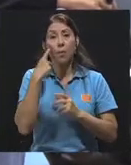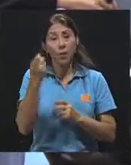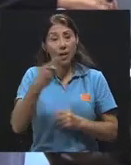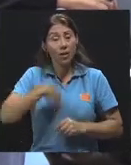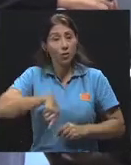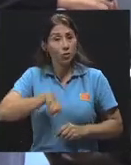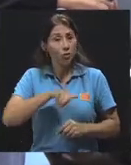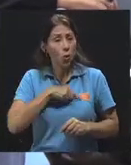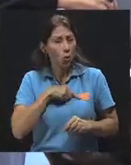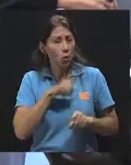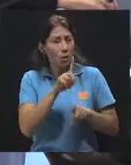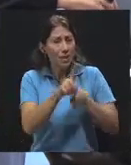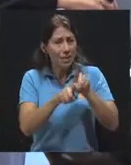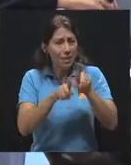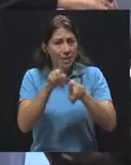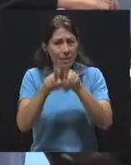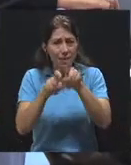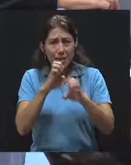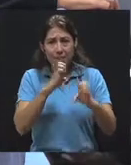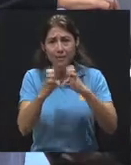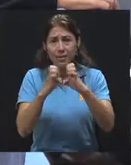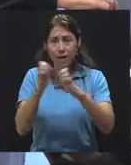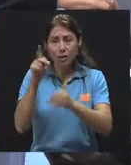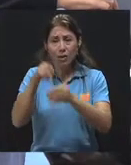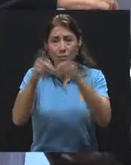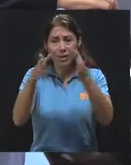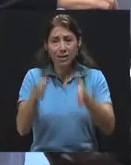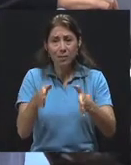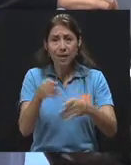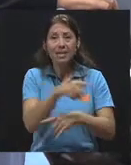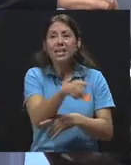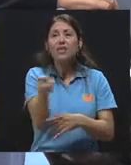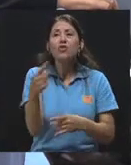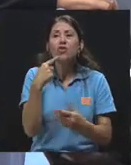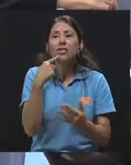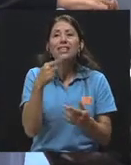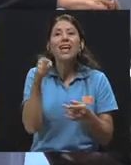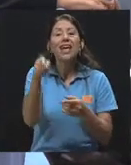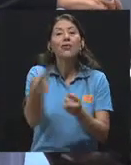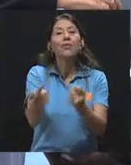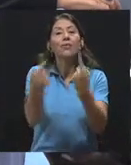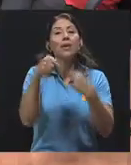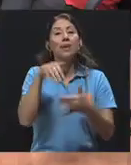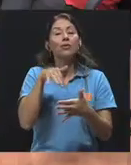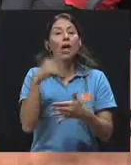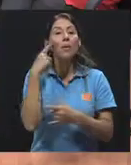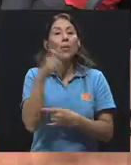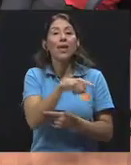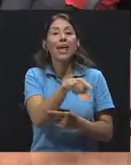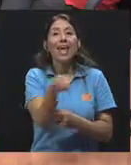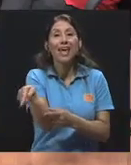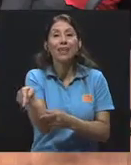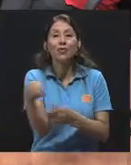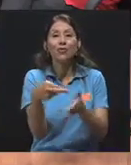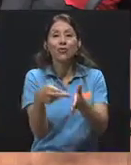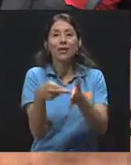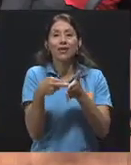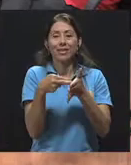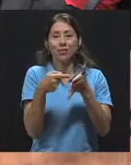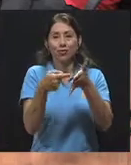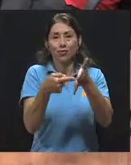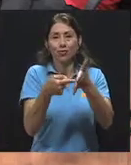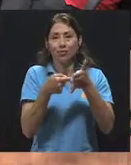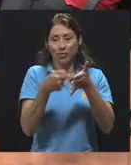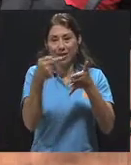¿verdad?, entrevistando como a los participantes, muchos nos han dicho que es como la demanda del mercado, o sea, es como lo que llame, digamos,